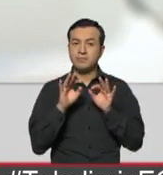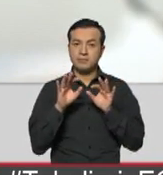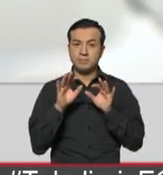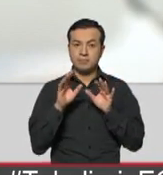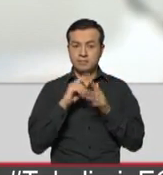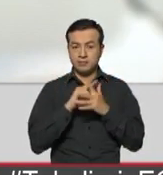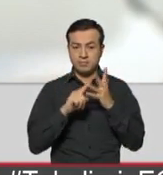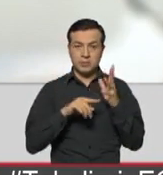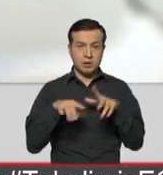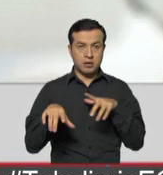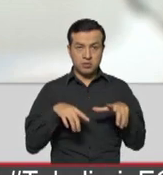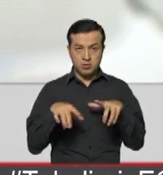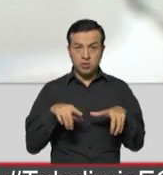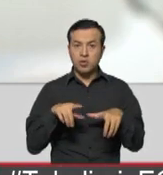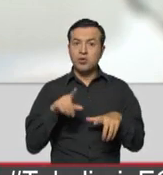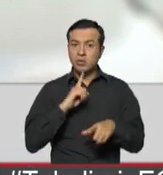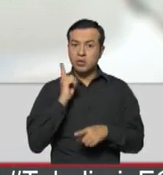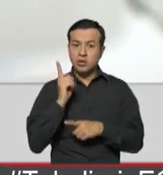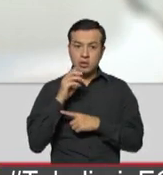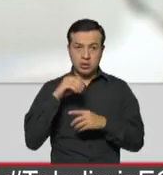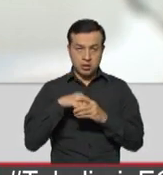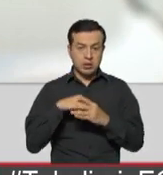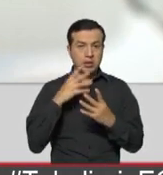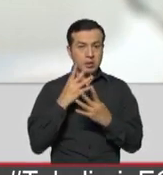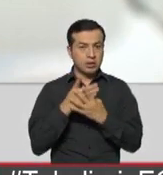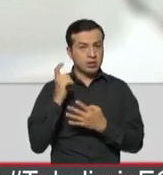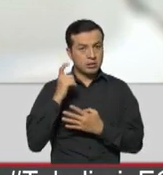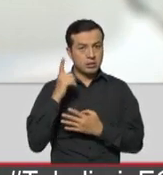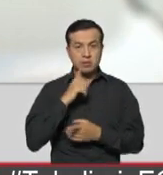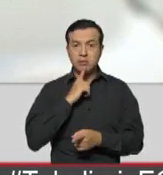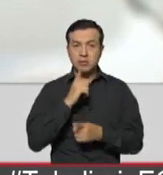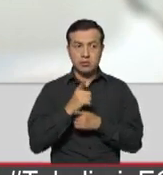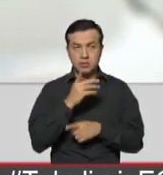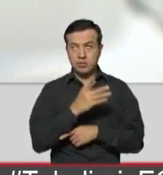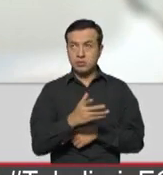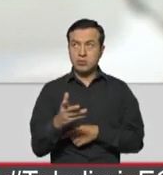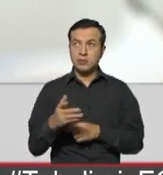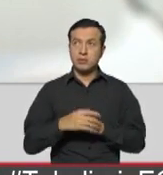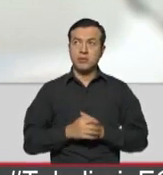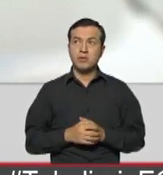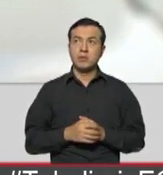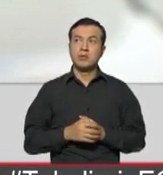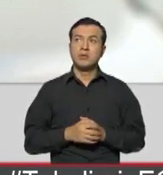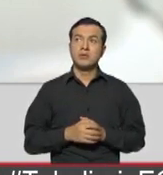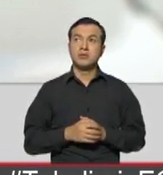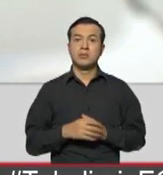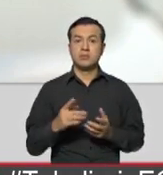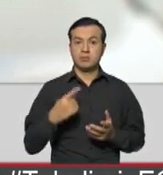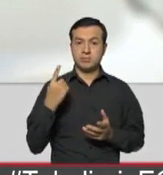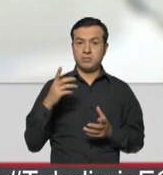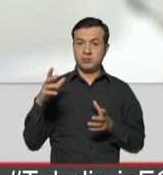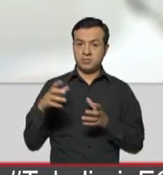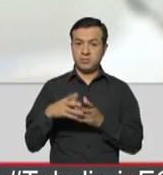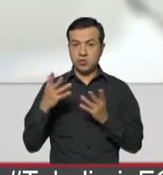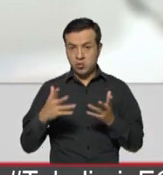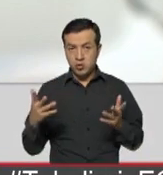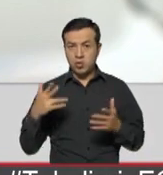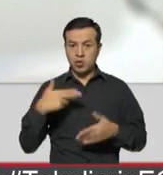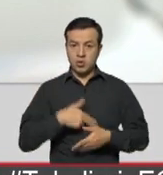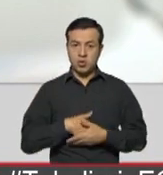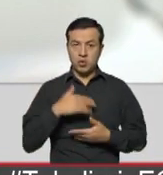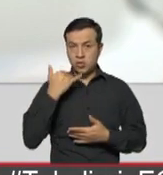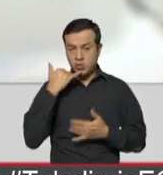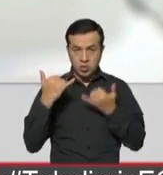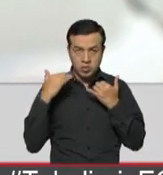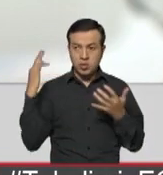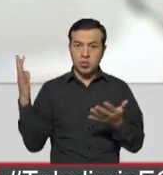una serie de acciones de fuerza dentro de las cárceles en las que, más allá del aislamiento, se confisquen armas, se confisquen